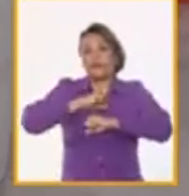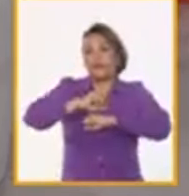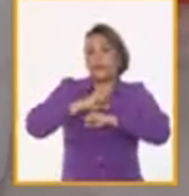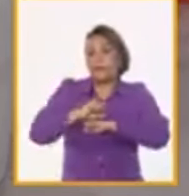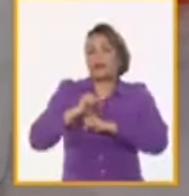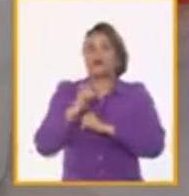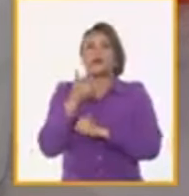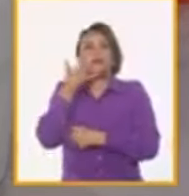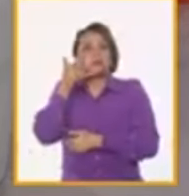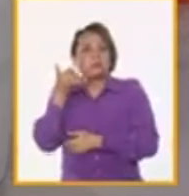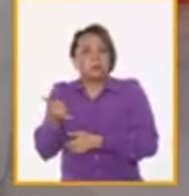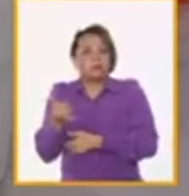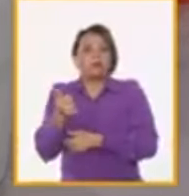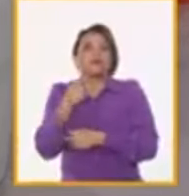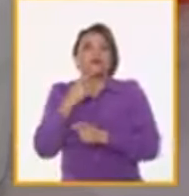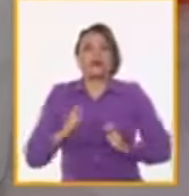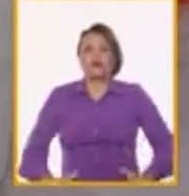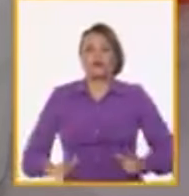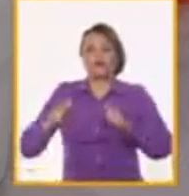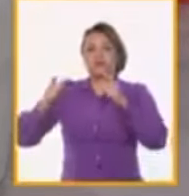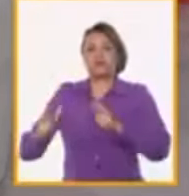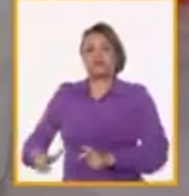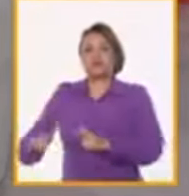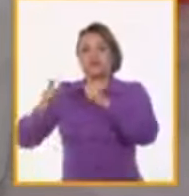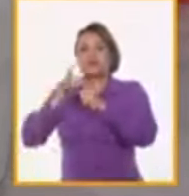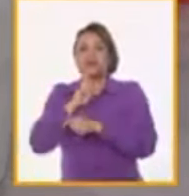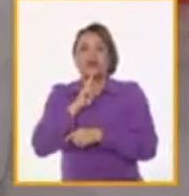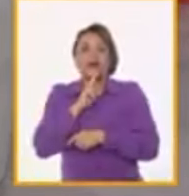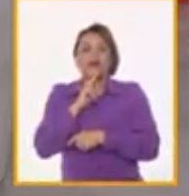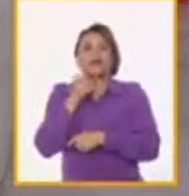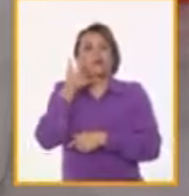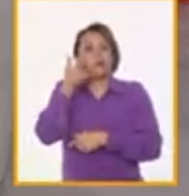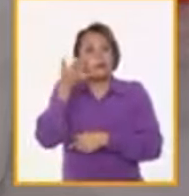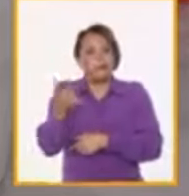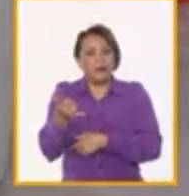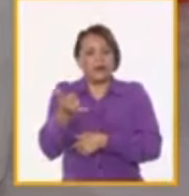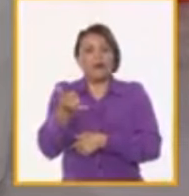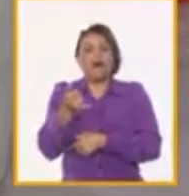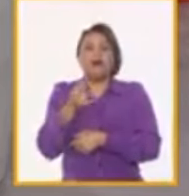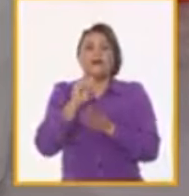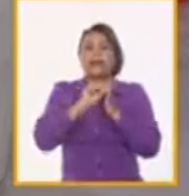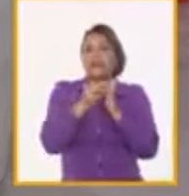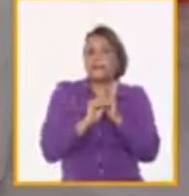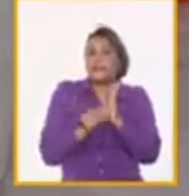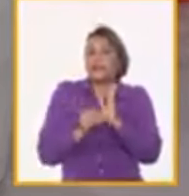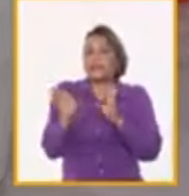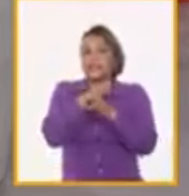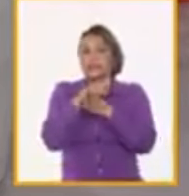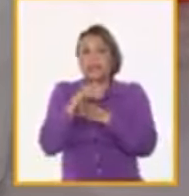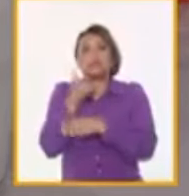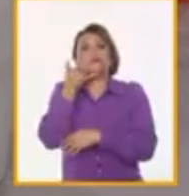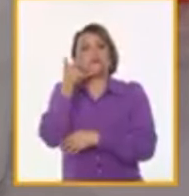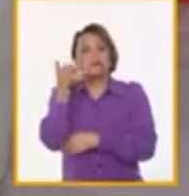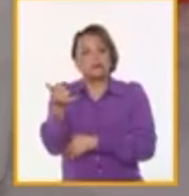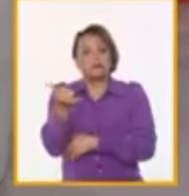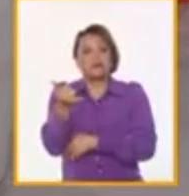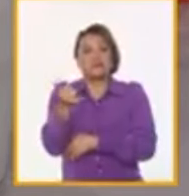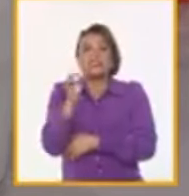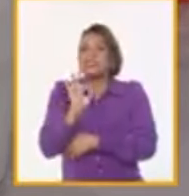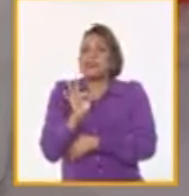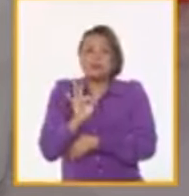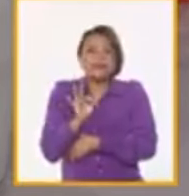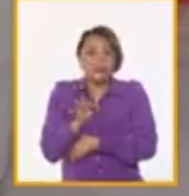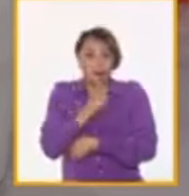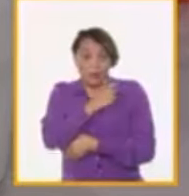para los tanques de agua, para piezas especiales para distintas estaciones nuestras. que no tuviéramos una respuesta